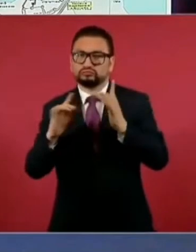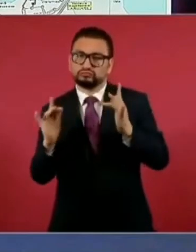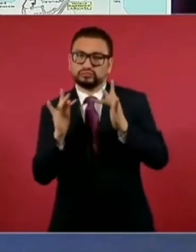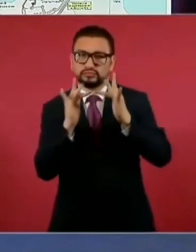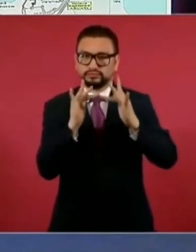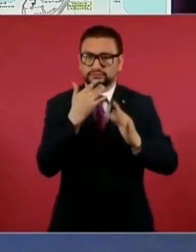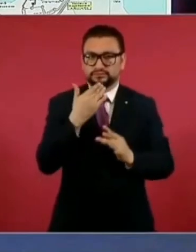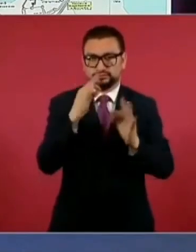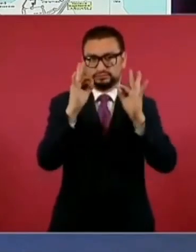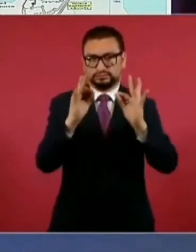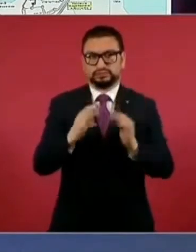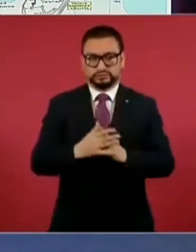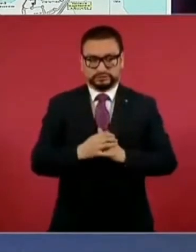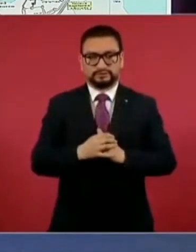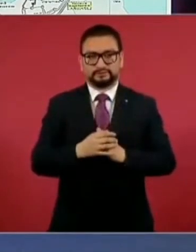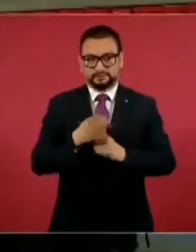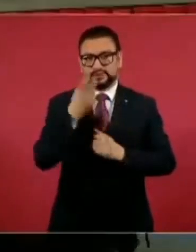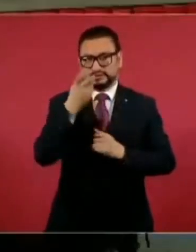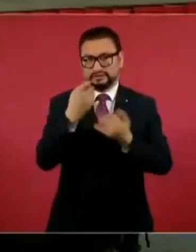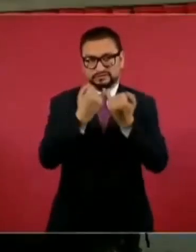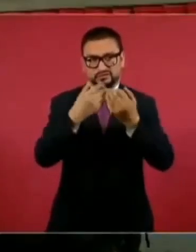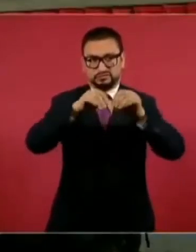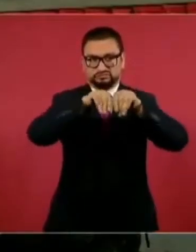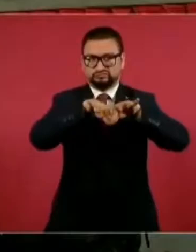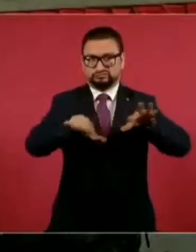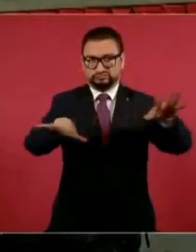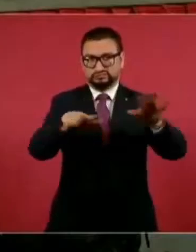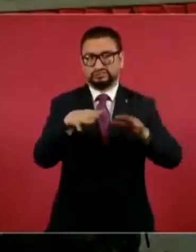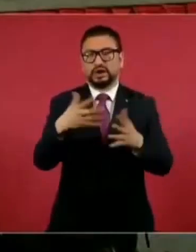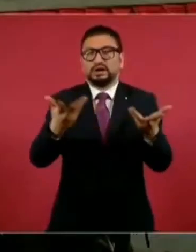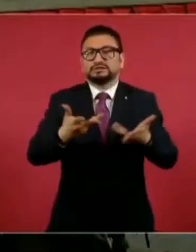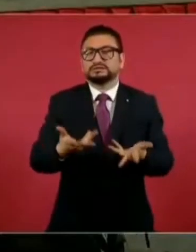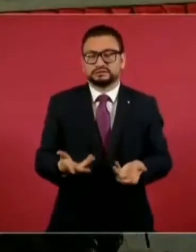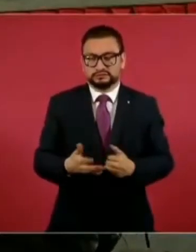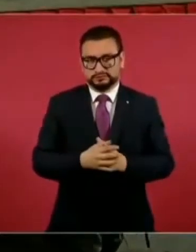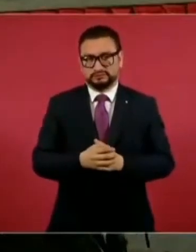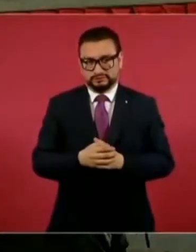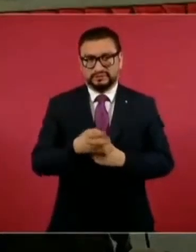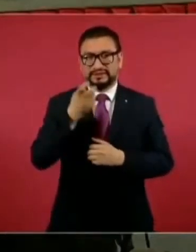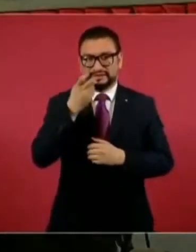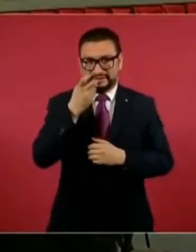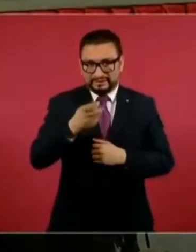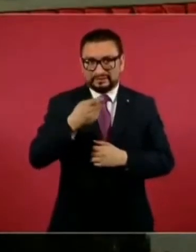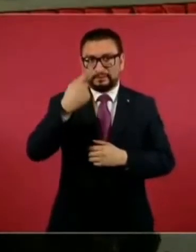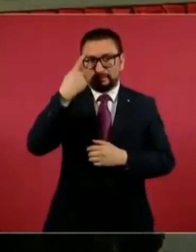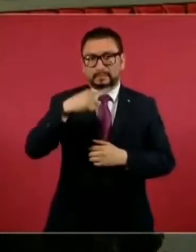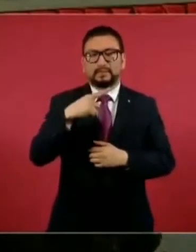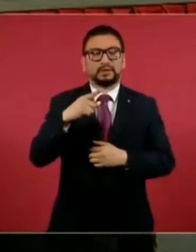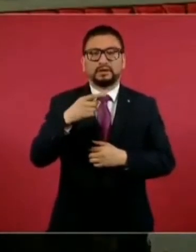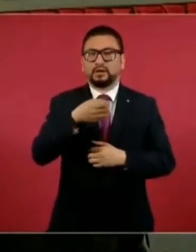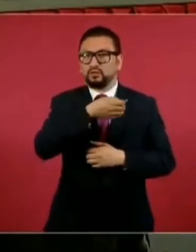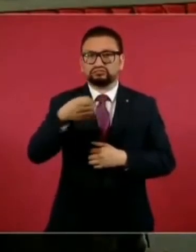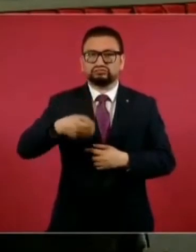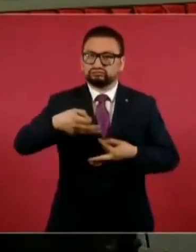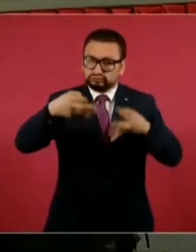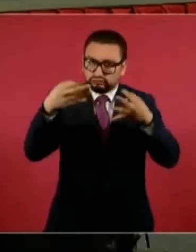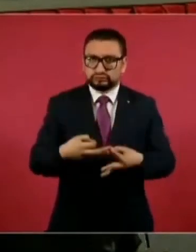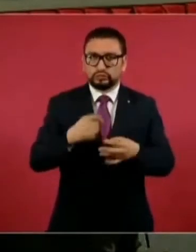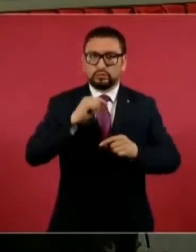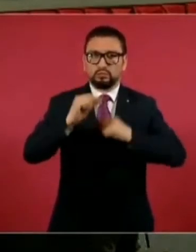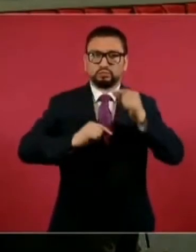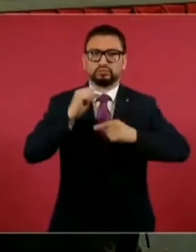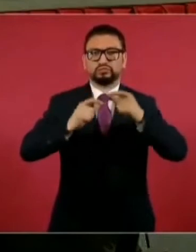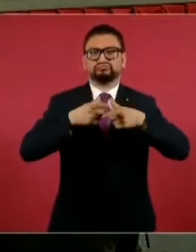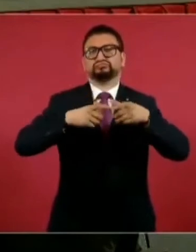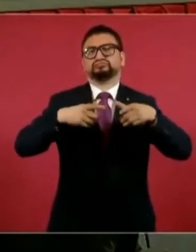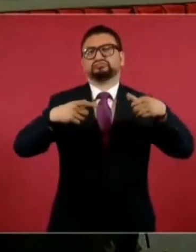Y más allá, también distribución, que es lo que tiene que hacer. Es la forma más óptima en que podemos crecer y